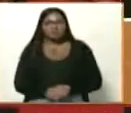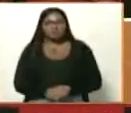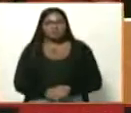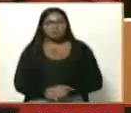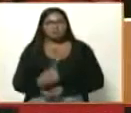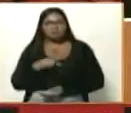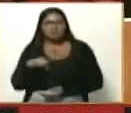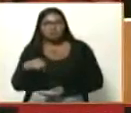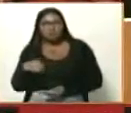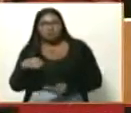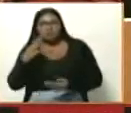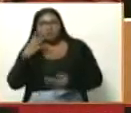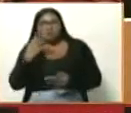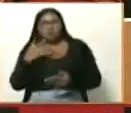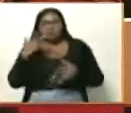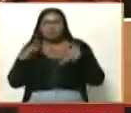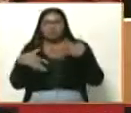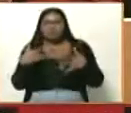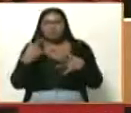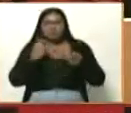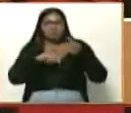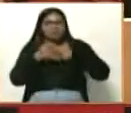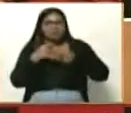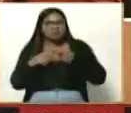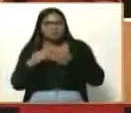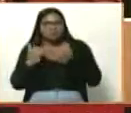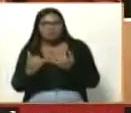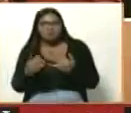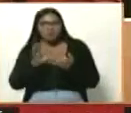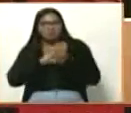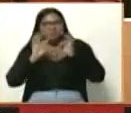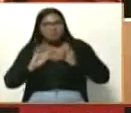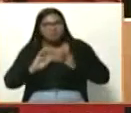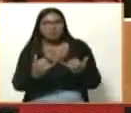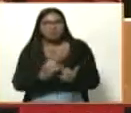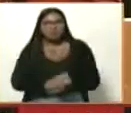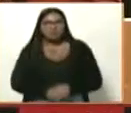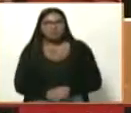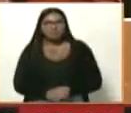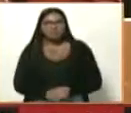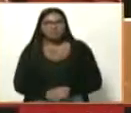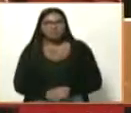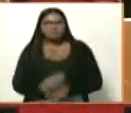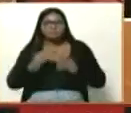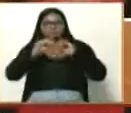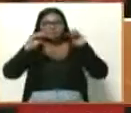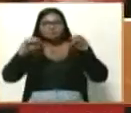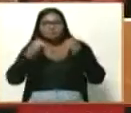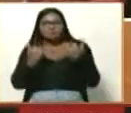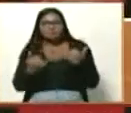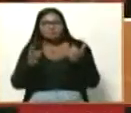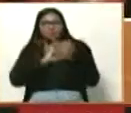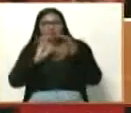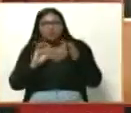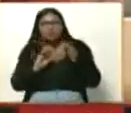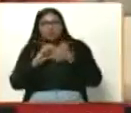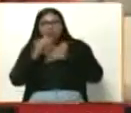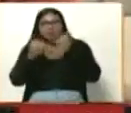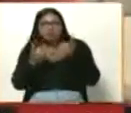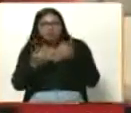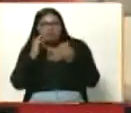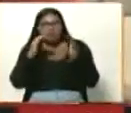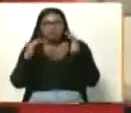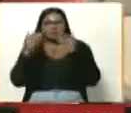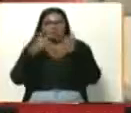reitero, no es solamente una actividad comercial, es un encuentro de la cultura, es una historia, presenta una oferta porque es una convocatoria bastante